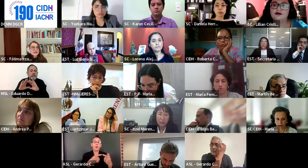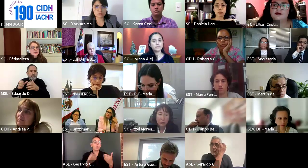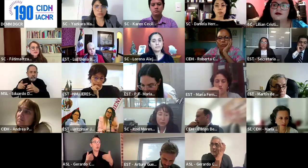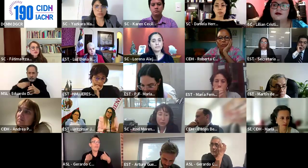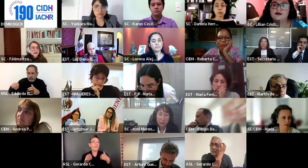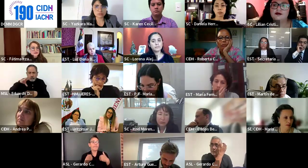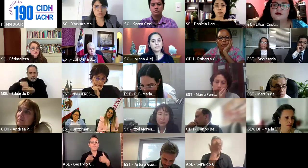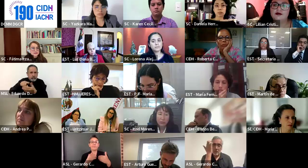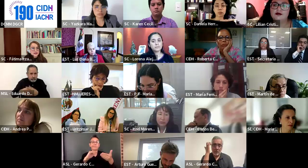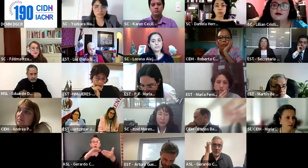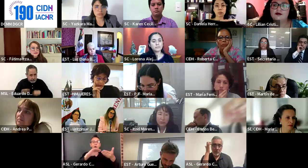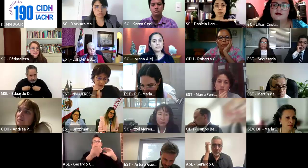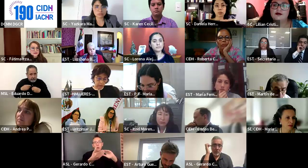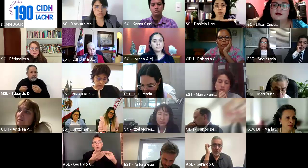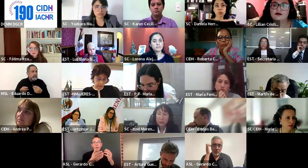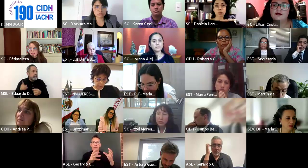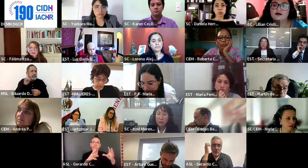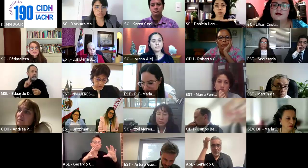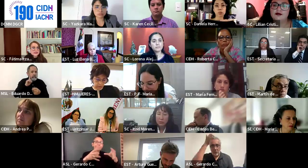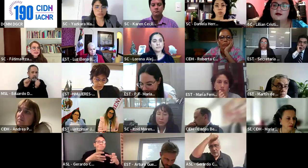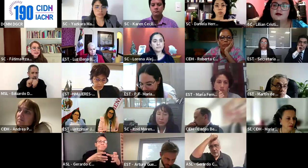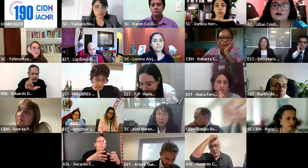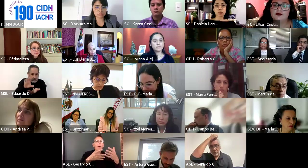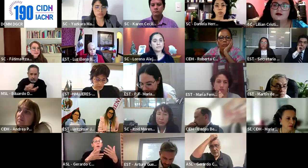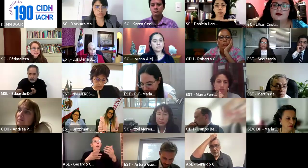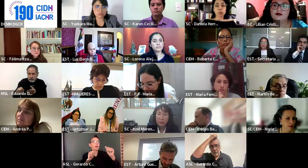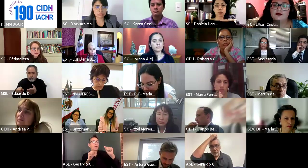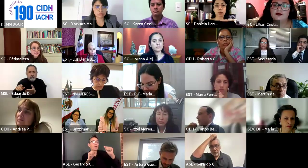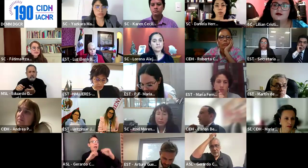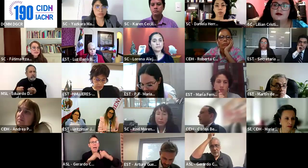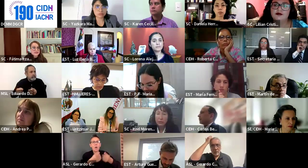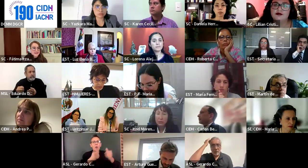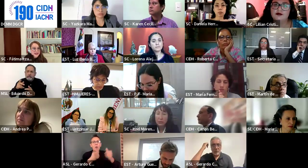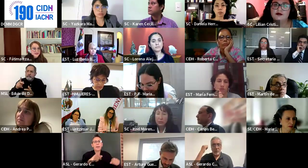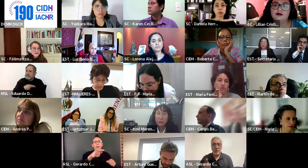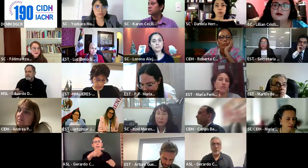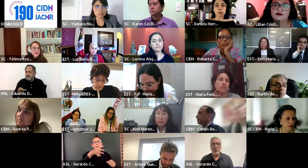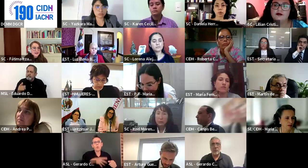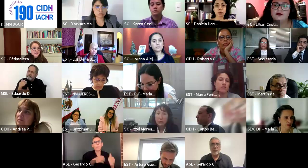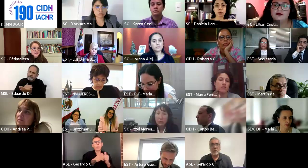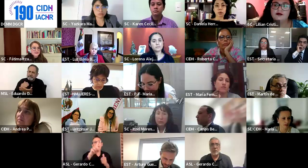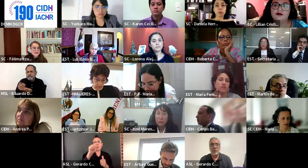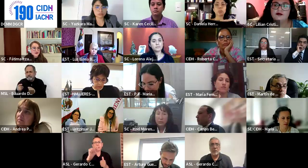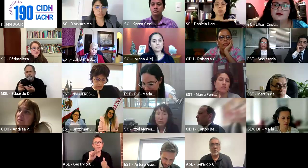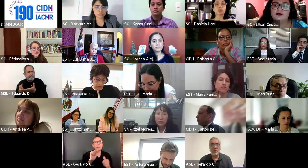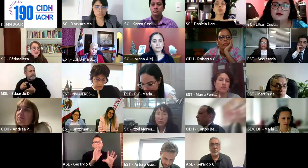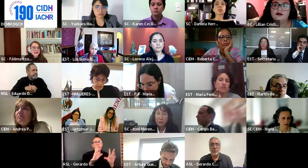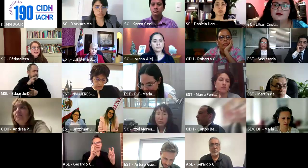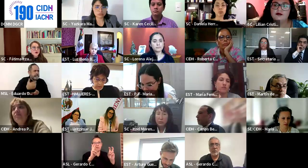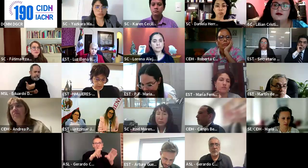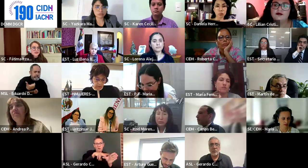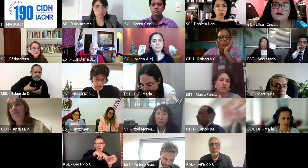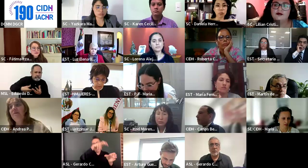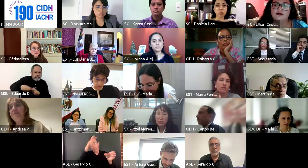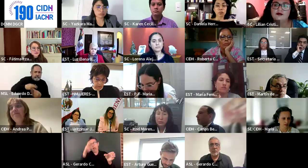también que las mujeres con discapacidad puedan salir de la pobreza, es necesario que se reconozca